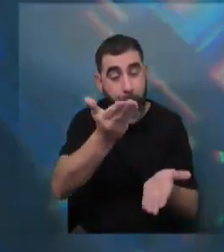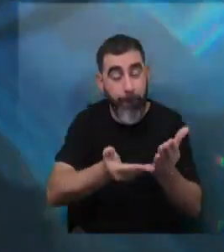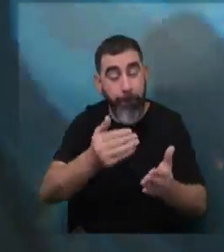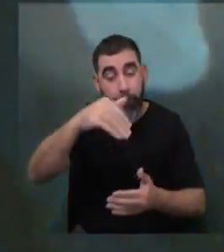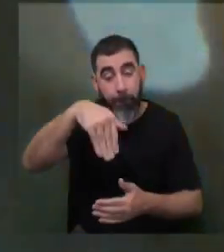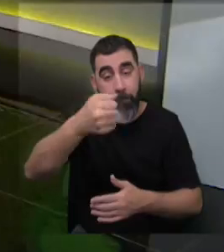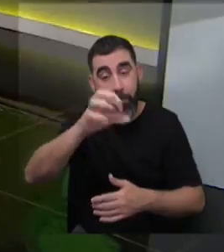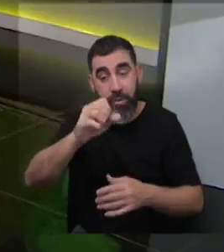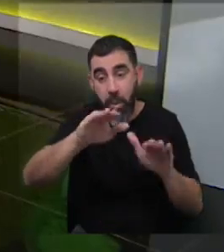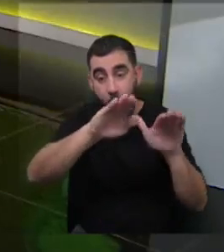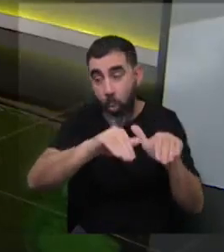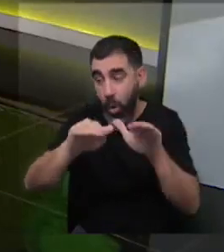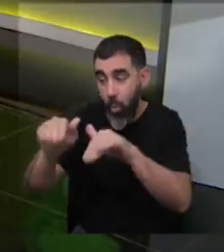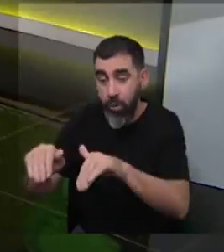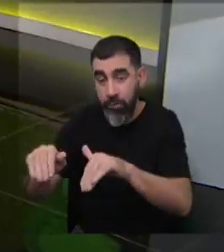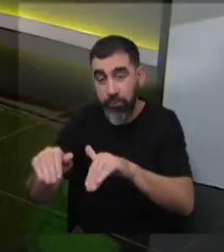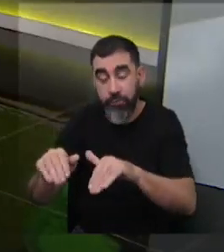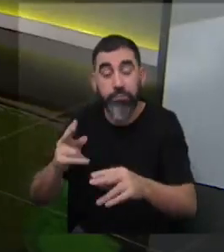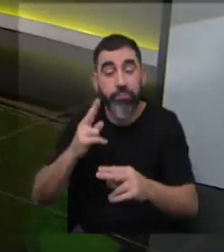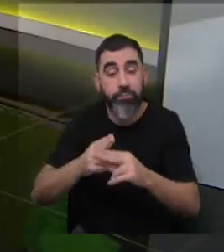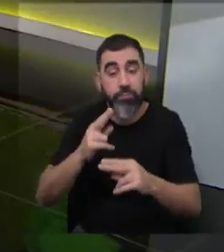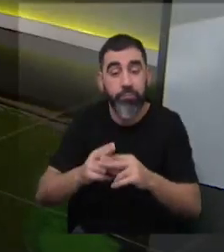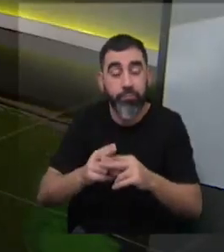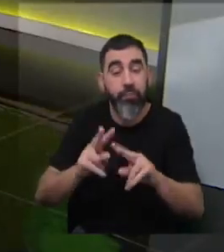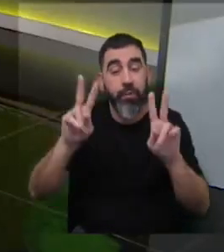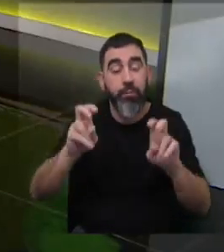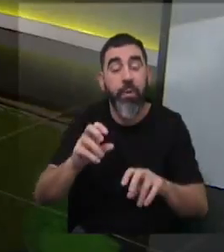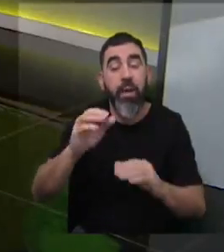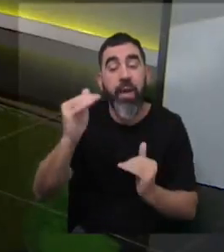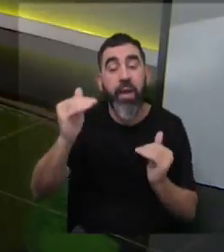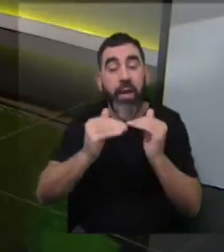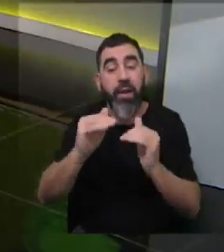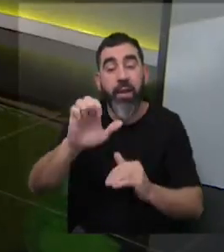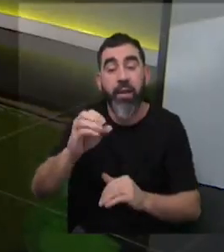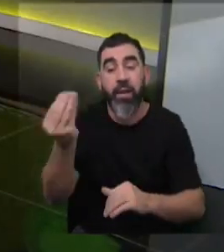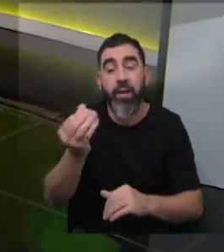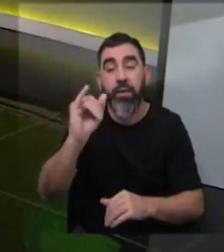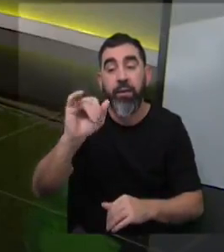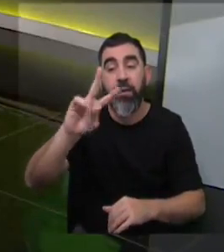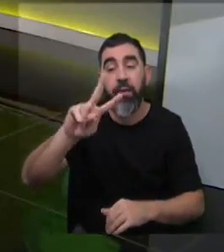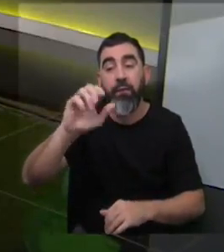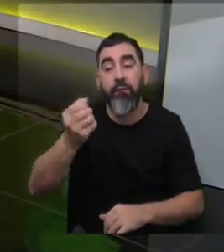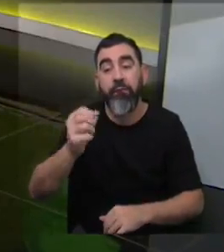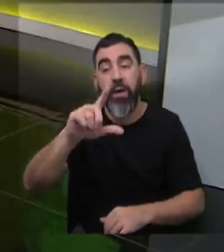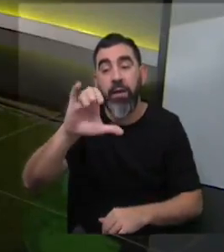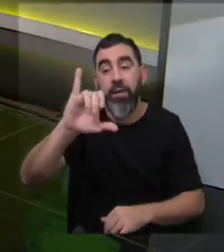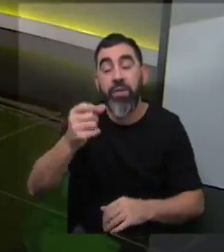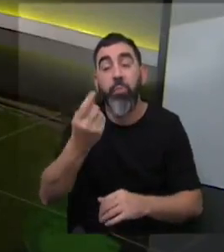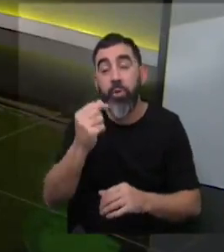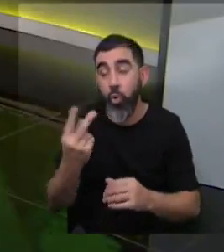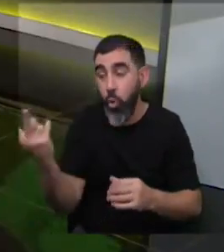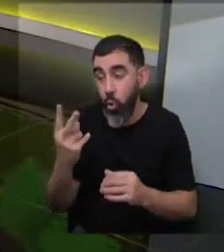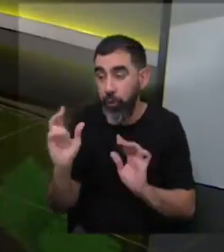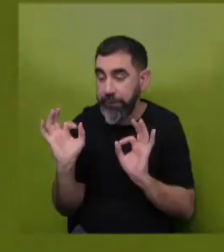gravitatoria, son iguales. Es lo que llamamos el principio de equivalencia. Y por eso el cazador llega exactamente al